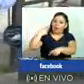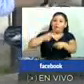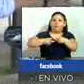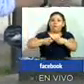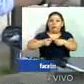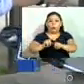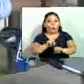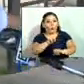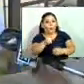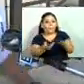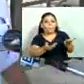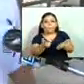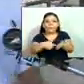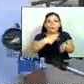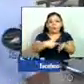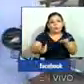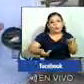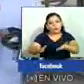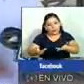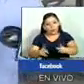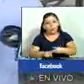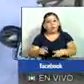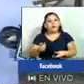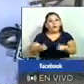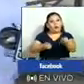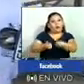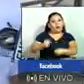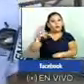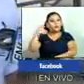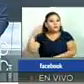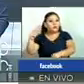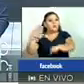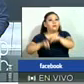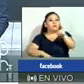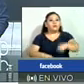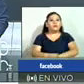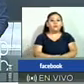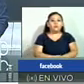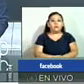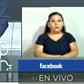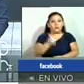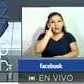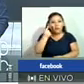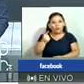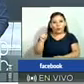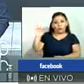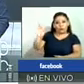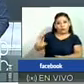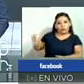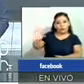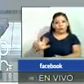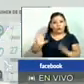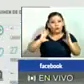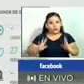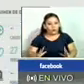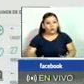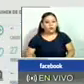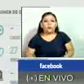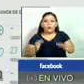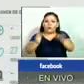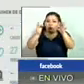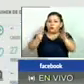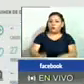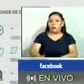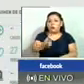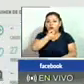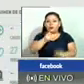ventas no autorizadas y el vehículo es de 100 dólares. Bien, revisemos la página oficial sobre los casos